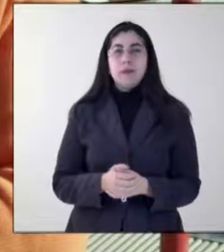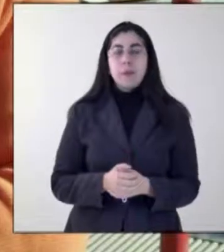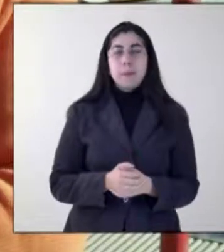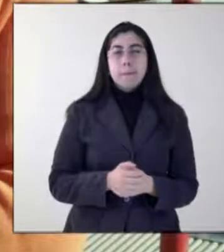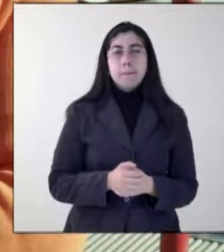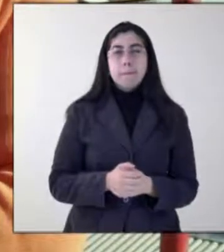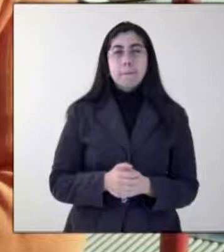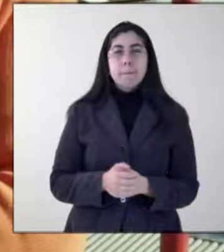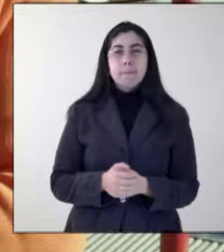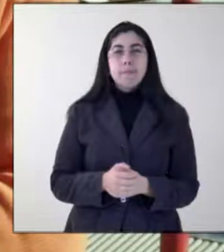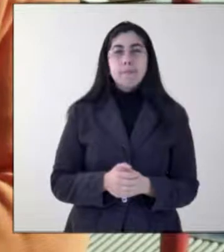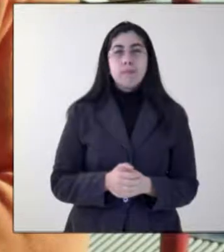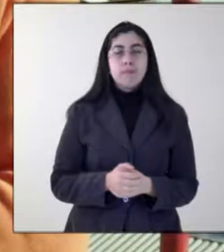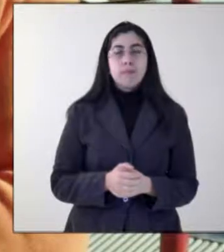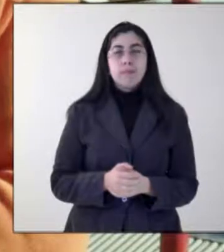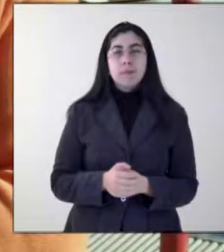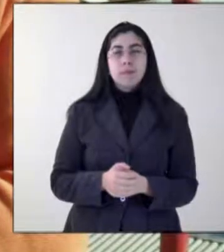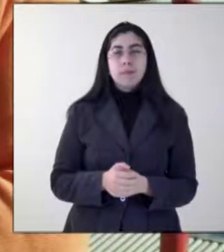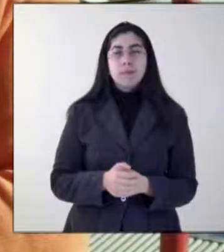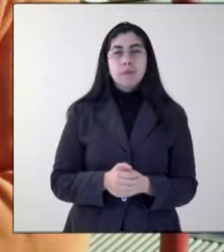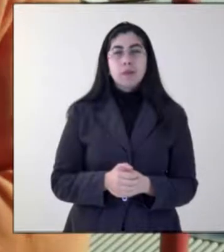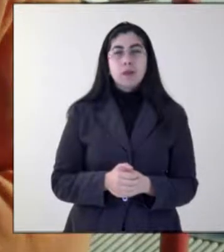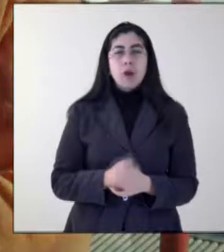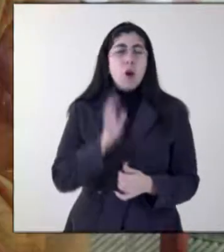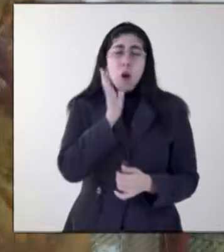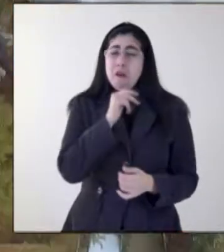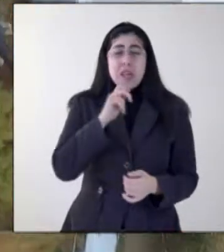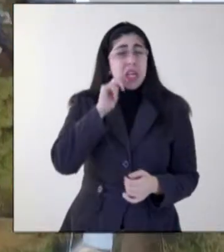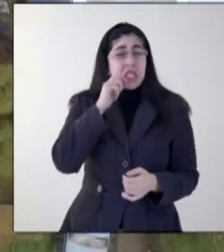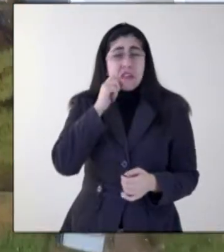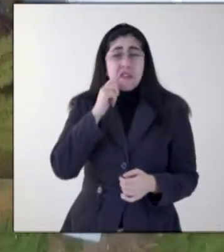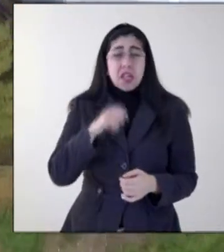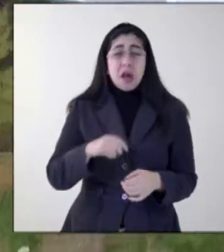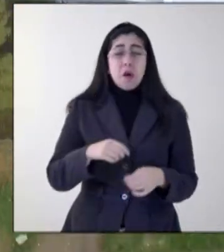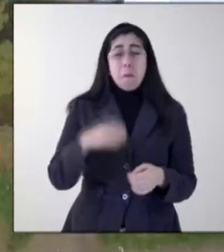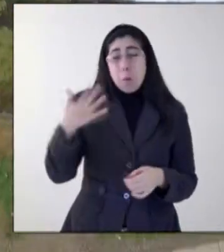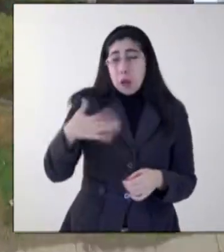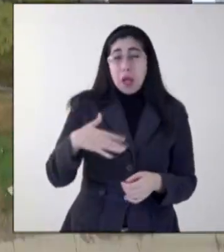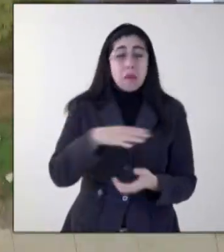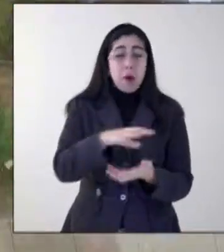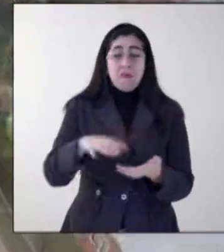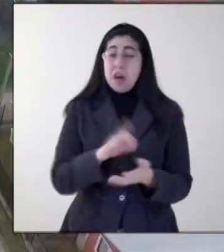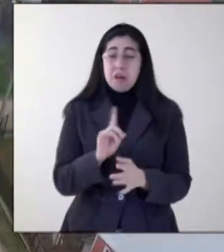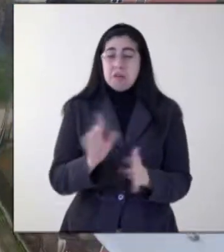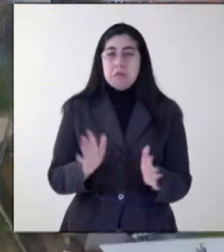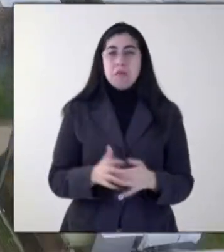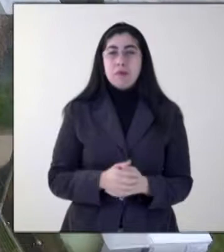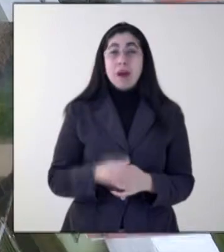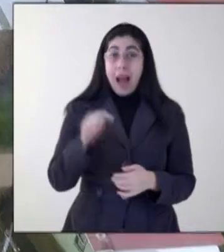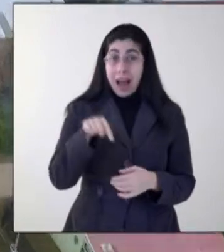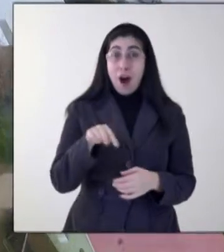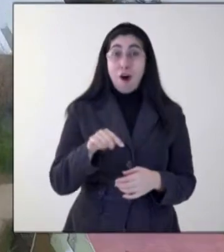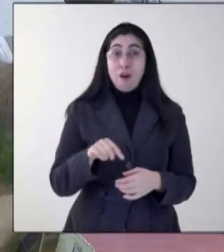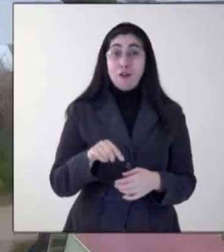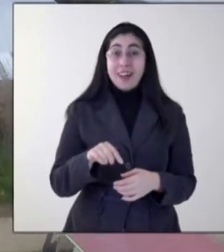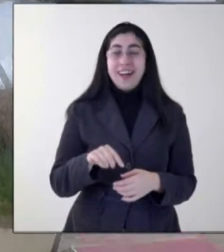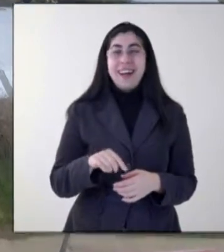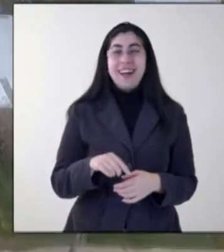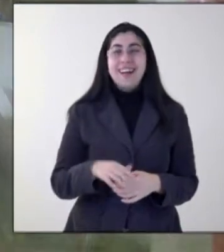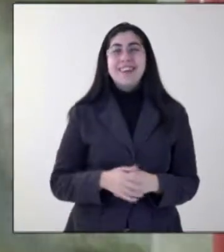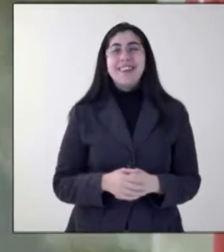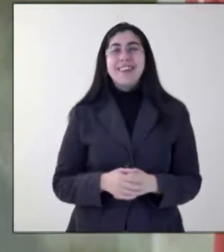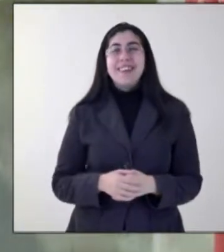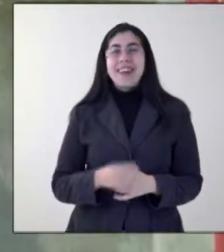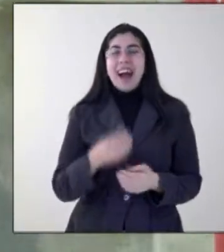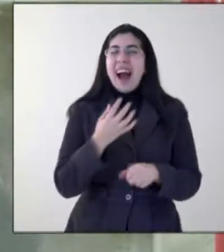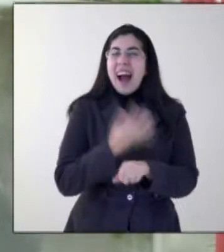y entrar no significaba nada para el barrio. Y actualmente ahora tenemos esta linda plazoleta,